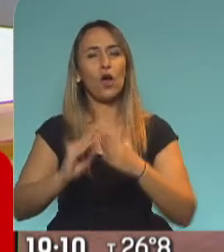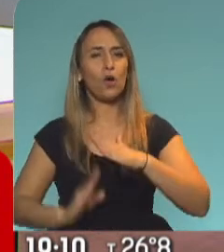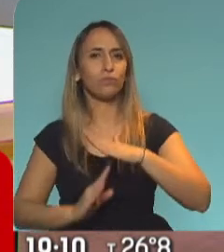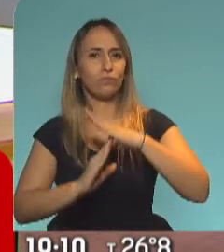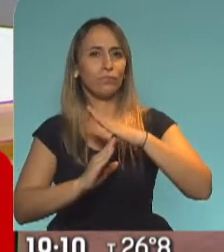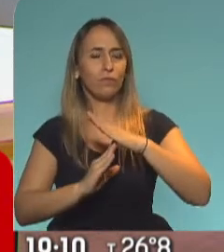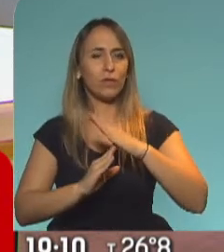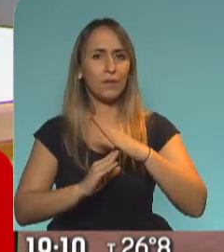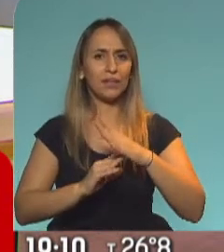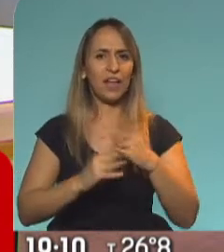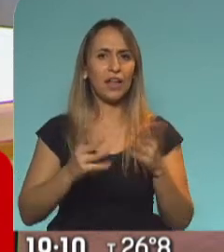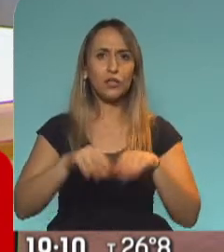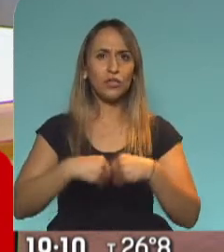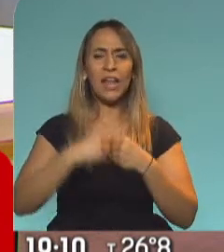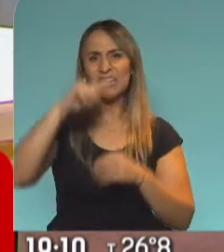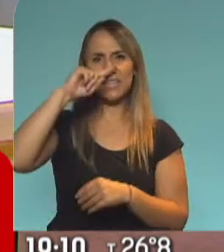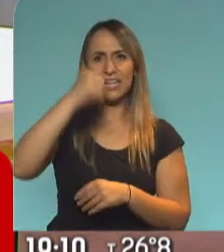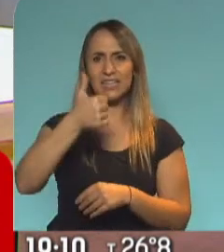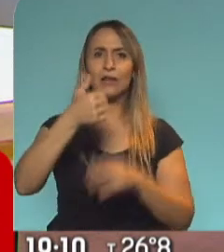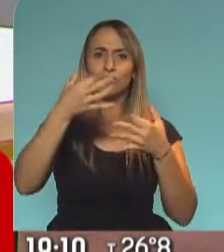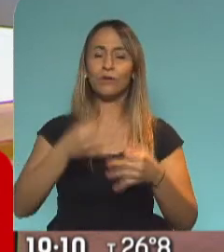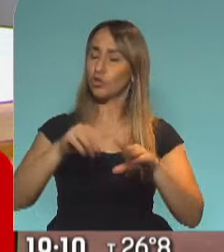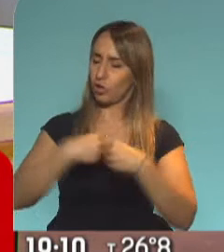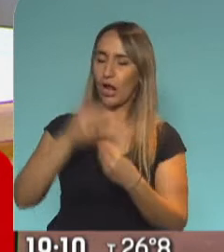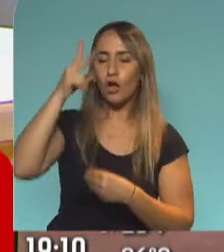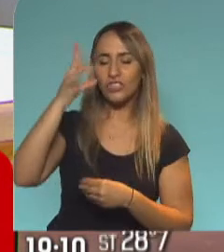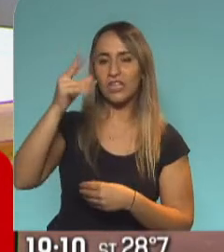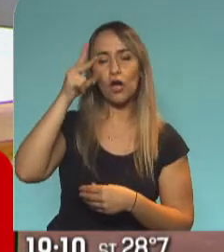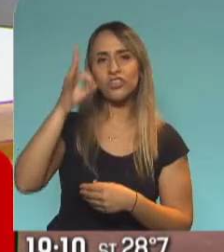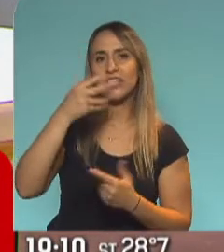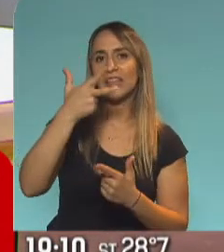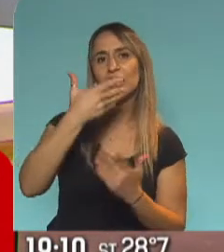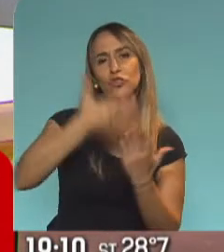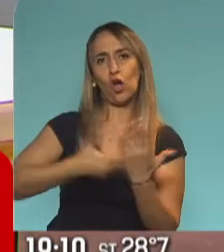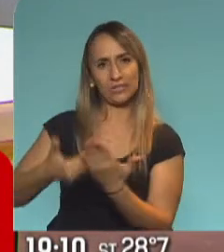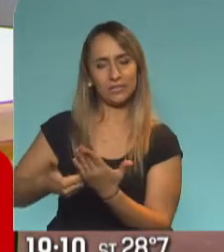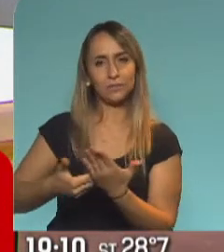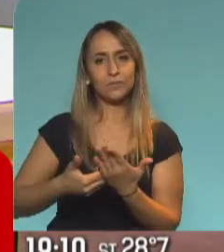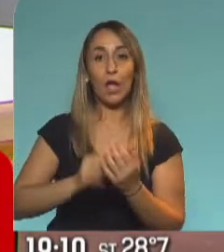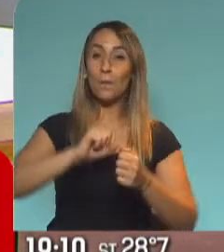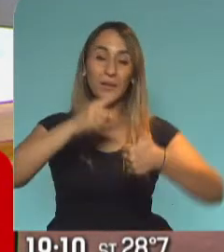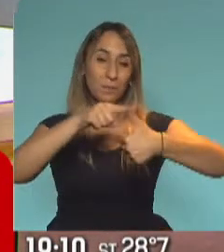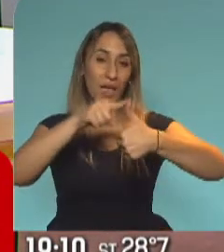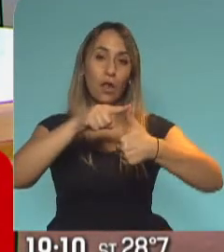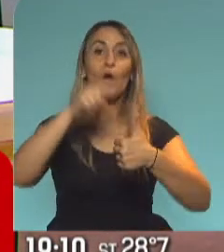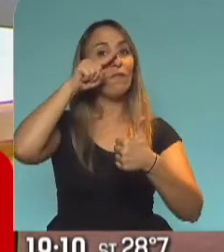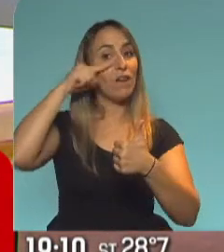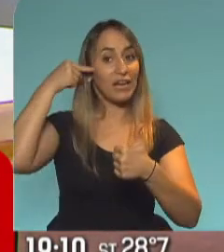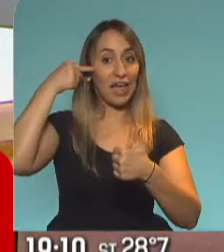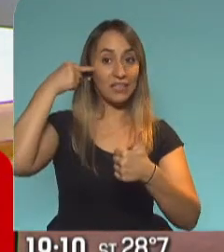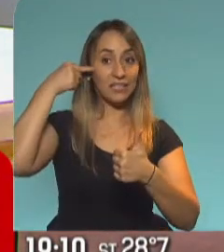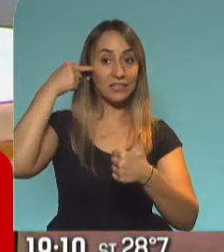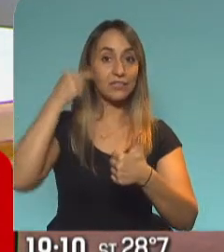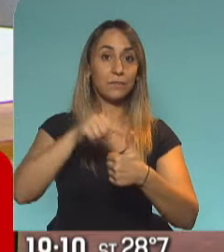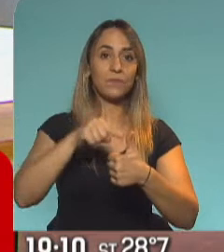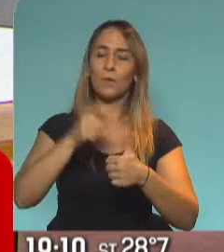los nombres de este listado, 3 páginas. 80 total. 80 total. Muy bien. El primero es Alberto Fernández, que incluso ha